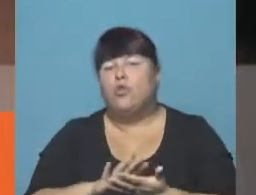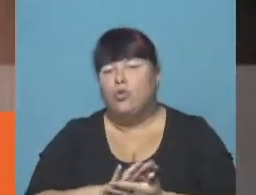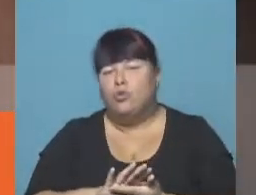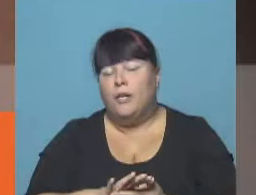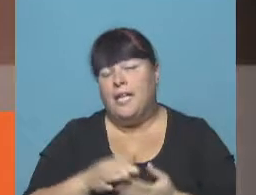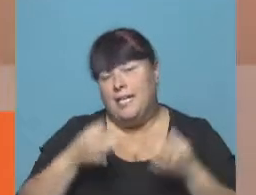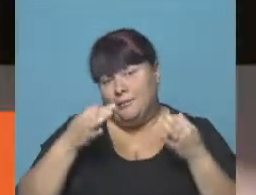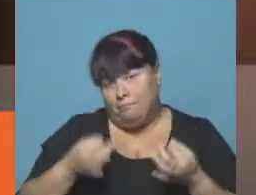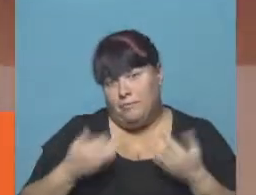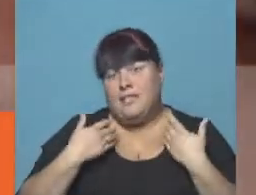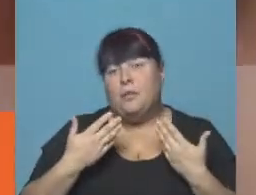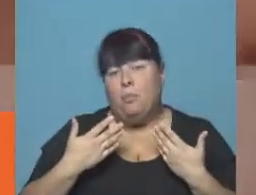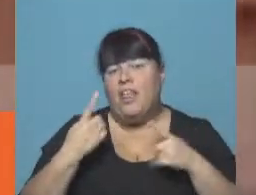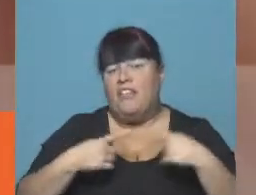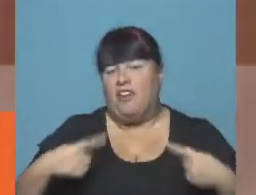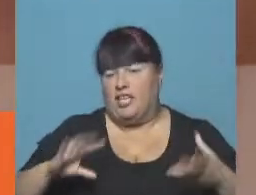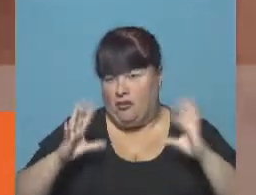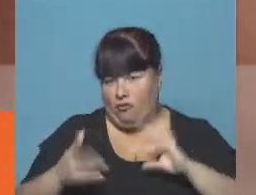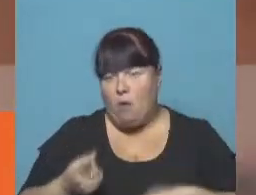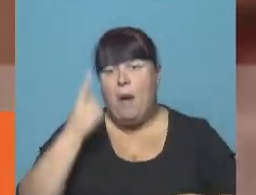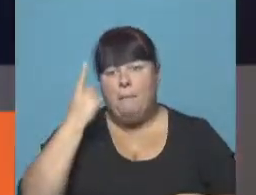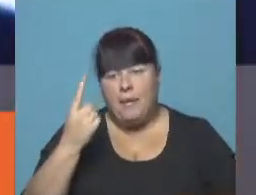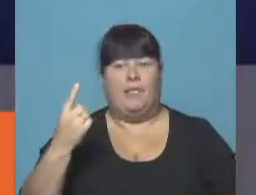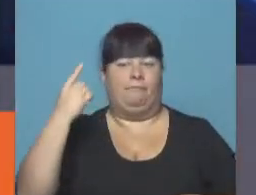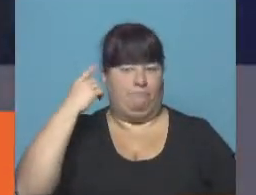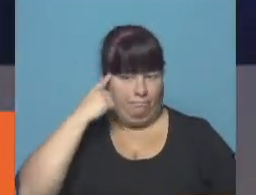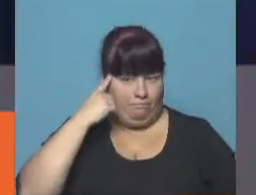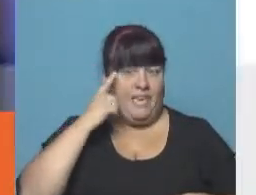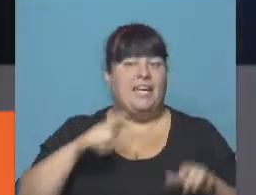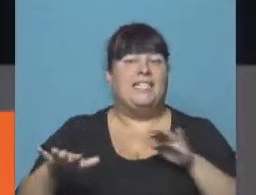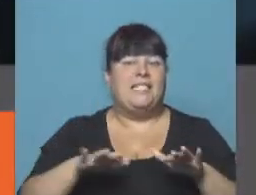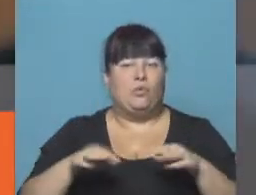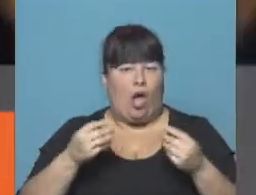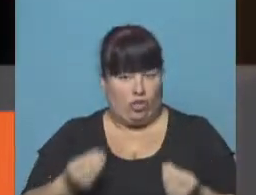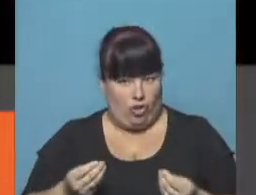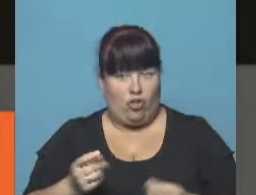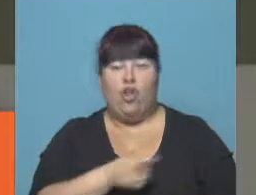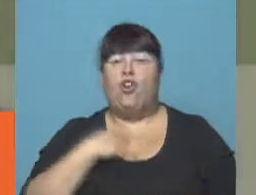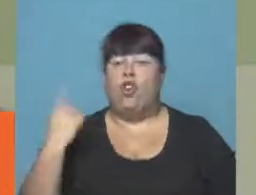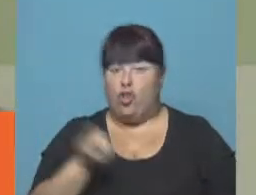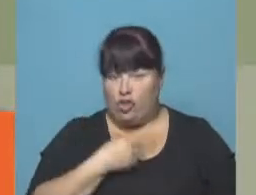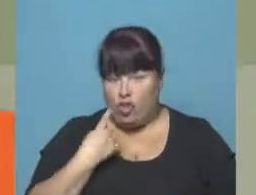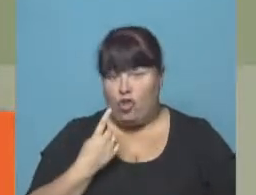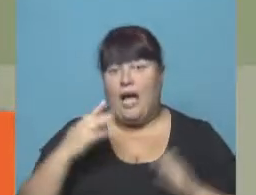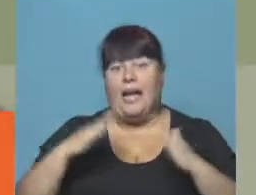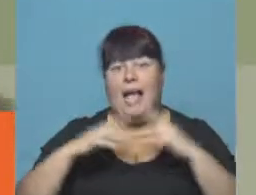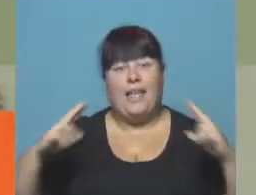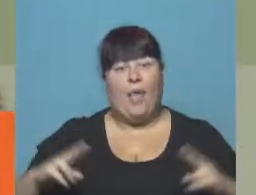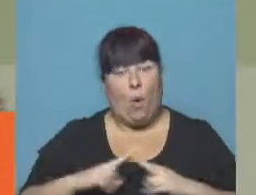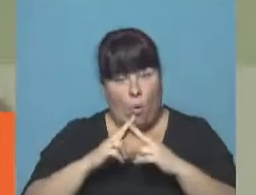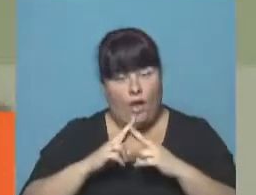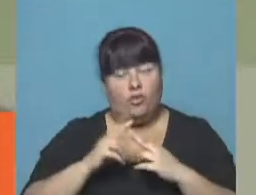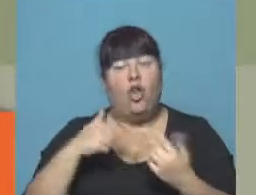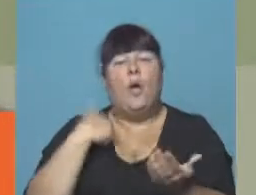En realidad se pueden hacer varias cosas. En principio, tomar conciencia de la situación. Nosotras, como Casa del Encuentro,